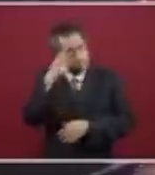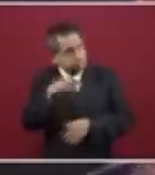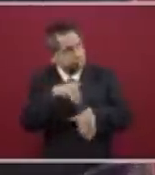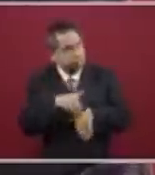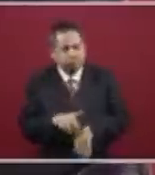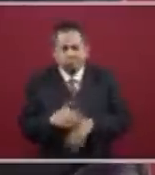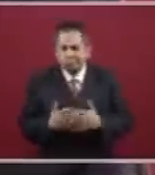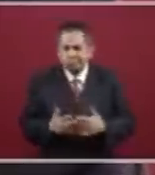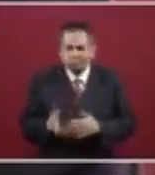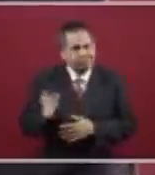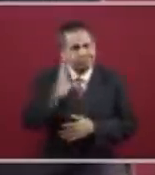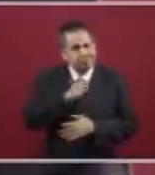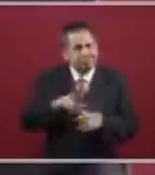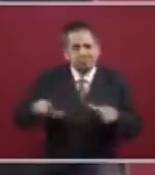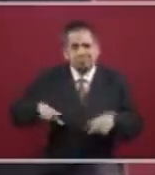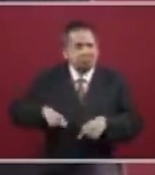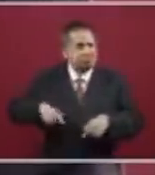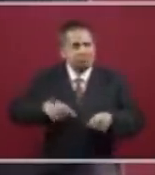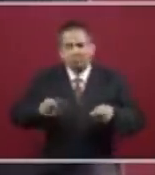se malgobernó